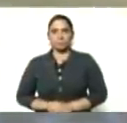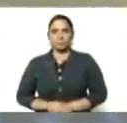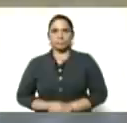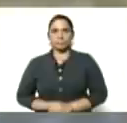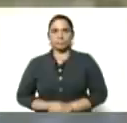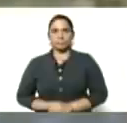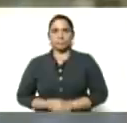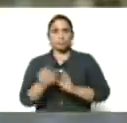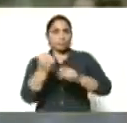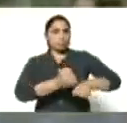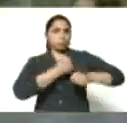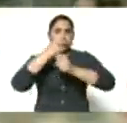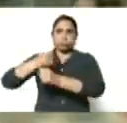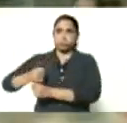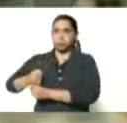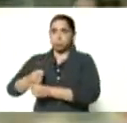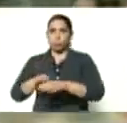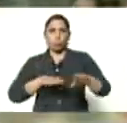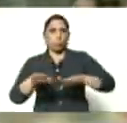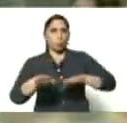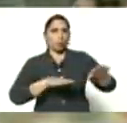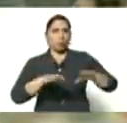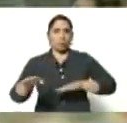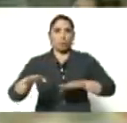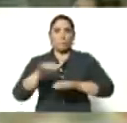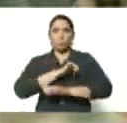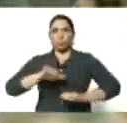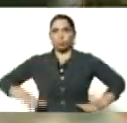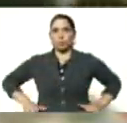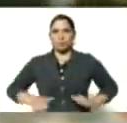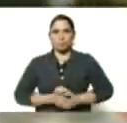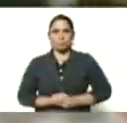del Tamacuro, Cojedes, Portuguesa,